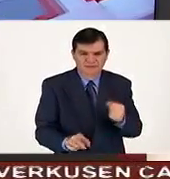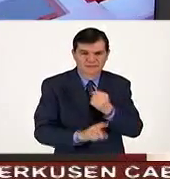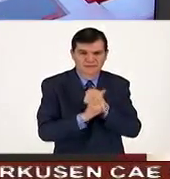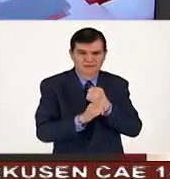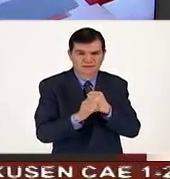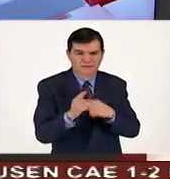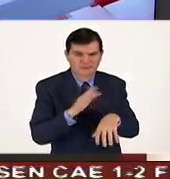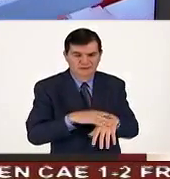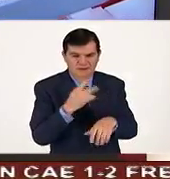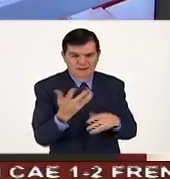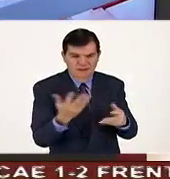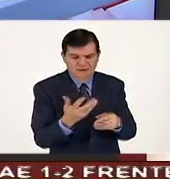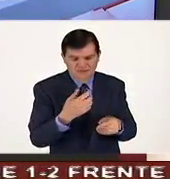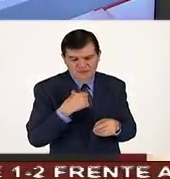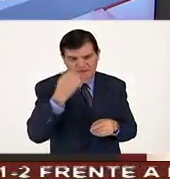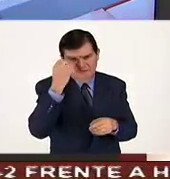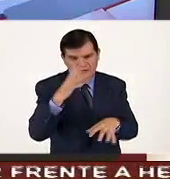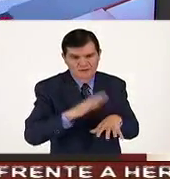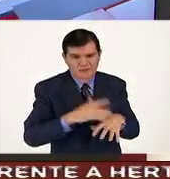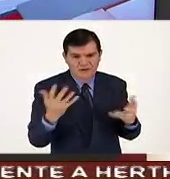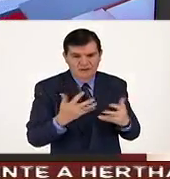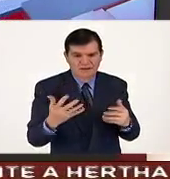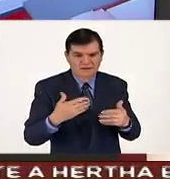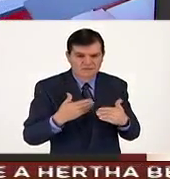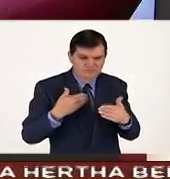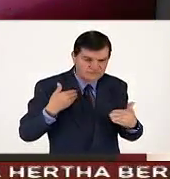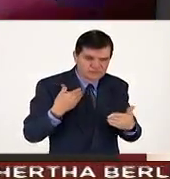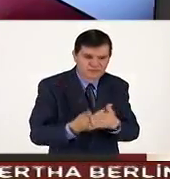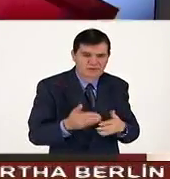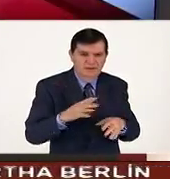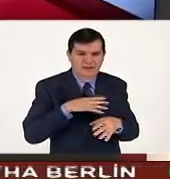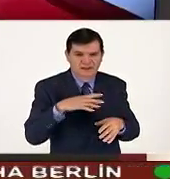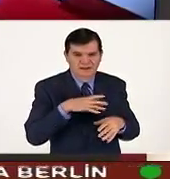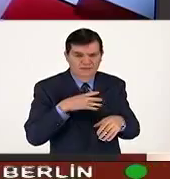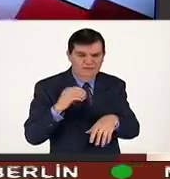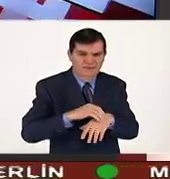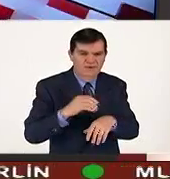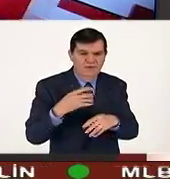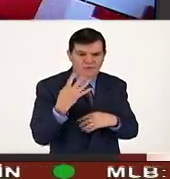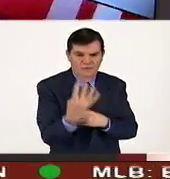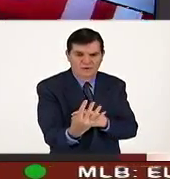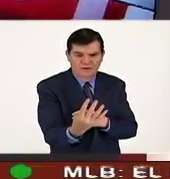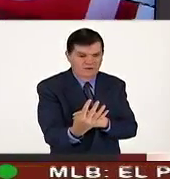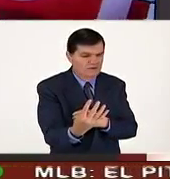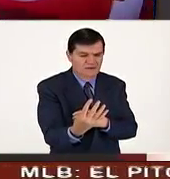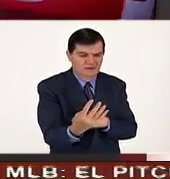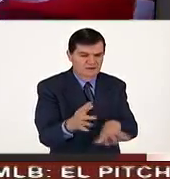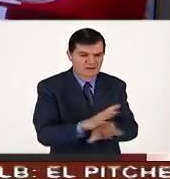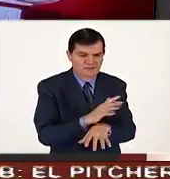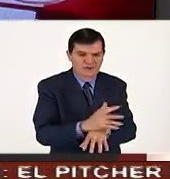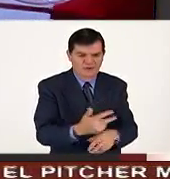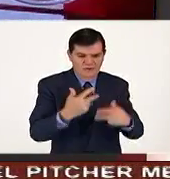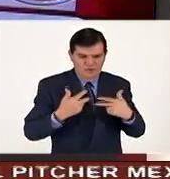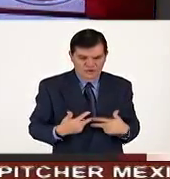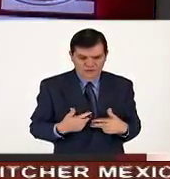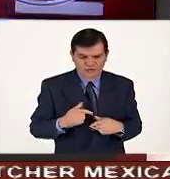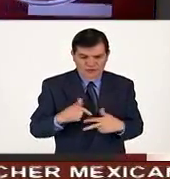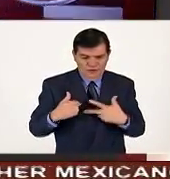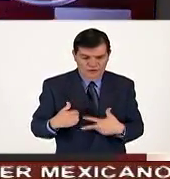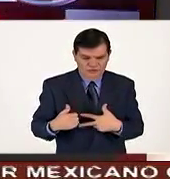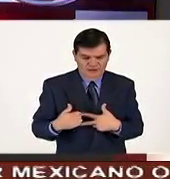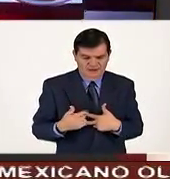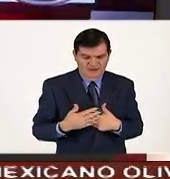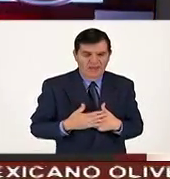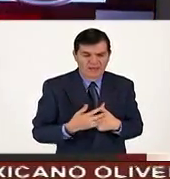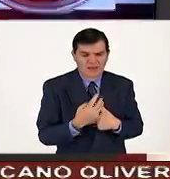presentó Pumas, olvidándose todo lo que hizo en la campaña, que tenía prácticamente cuatro al frente. En esta ocasión tenía a ocho atrás. Terrible lo que